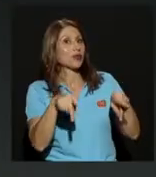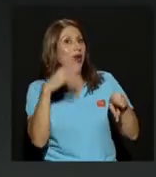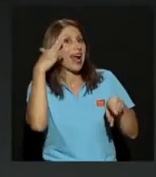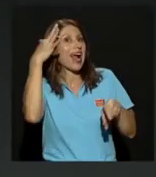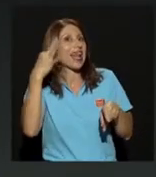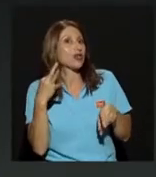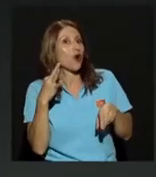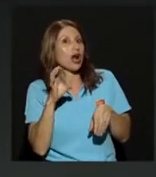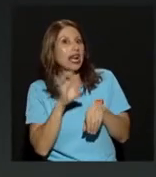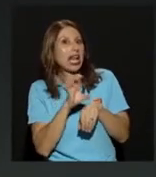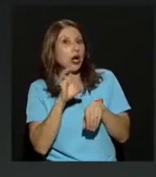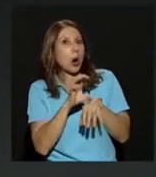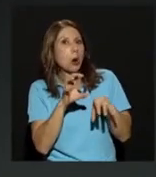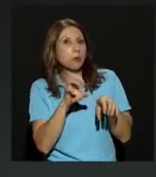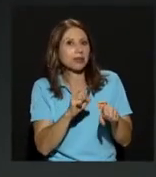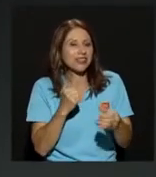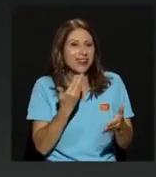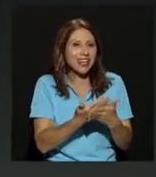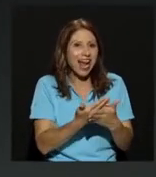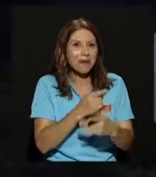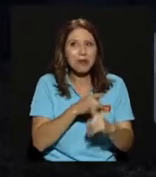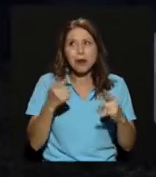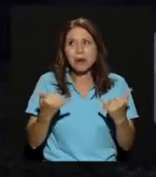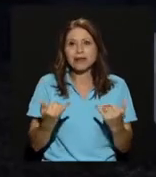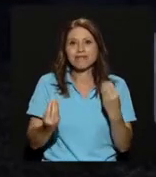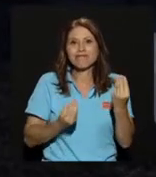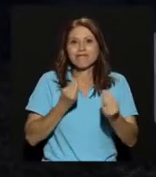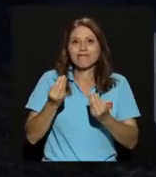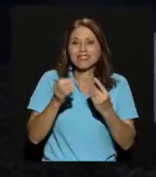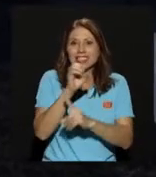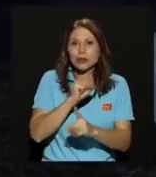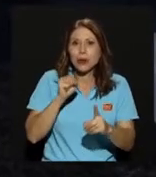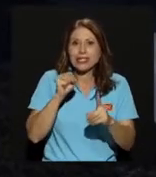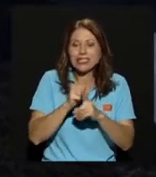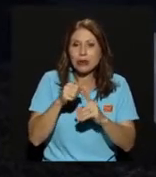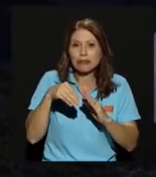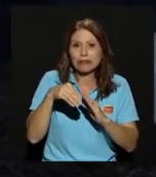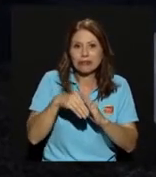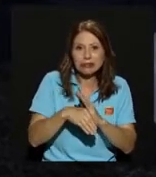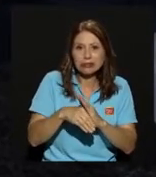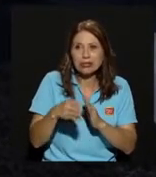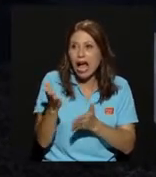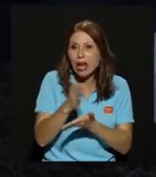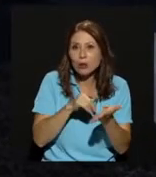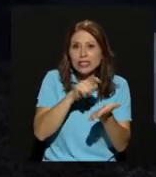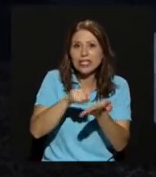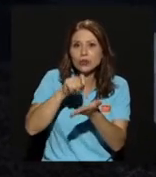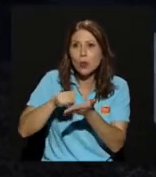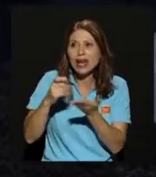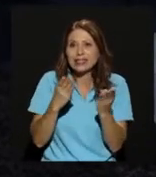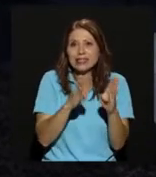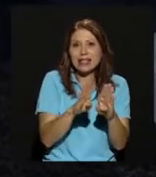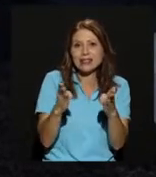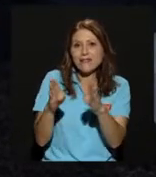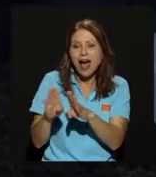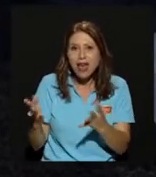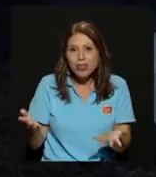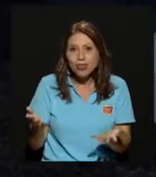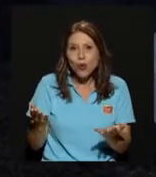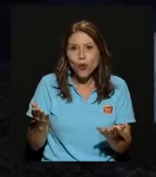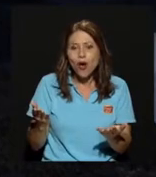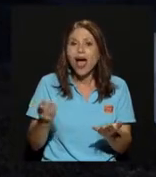y hoy estamos en la situación que estamos hay escuelas que se están cerrando hay una situación este